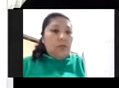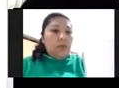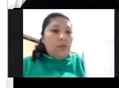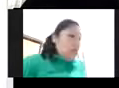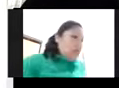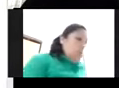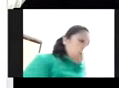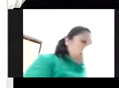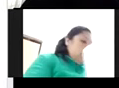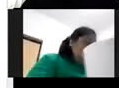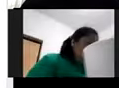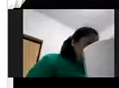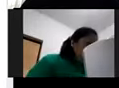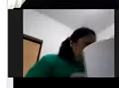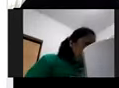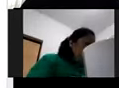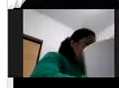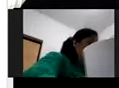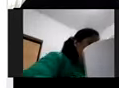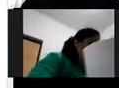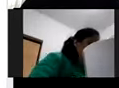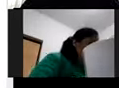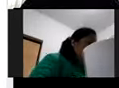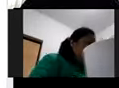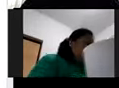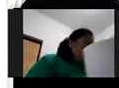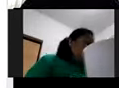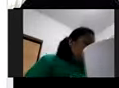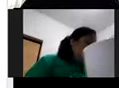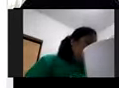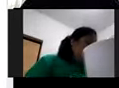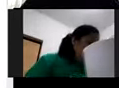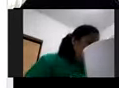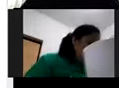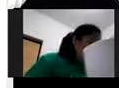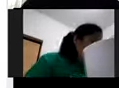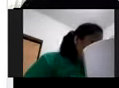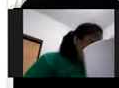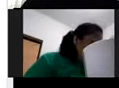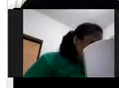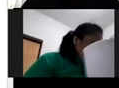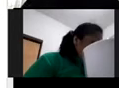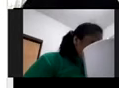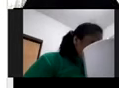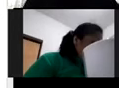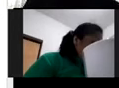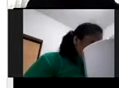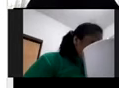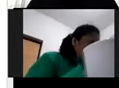partida necesaria para realizar el trámite con imputación